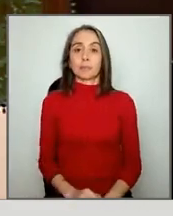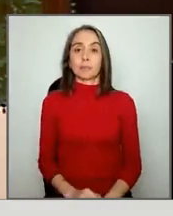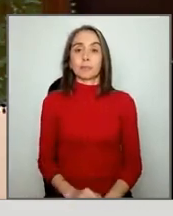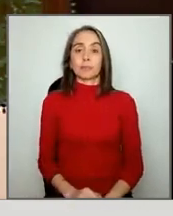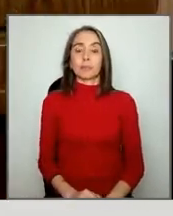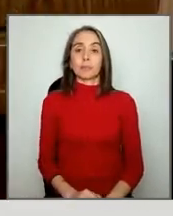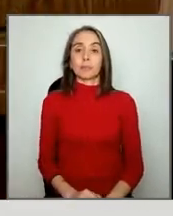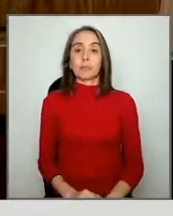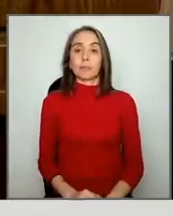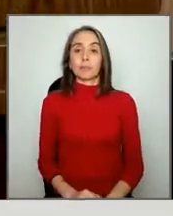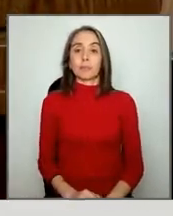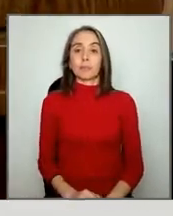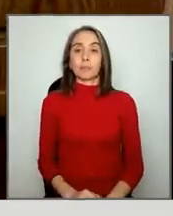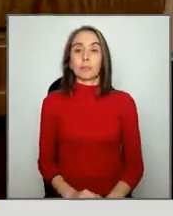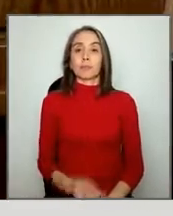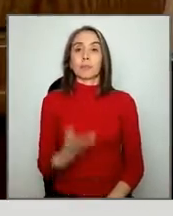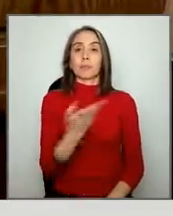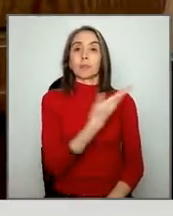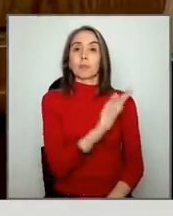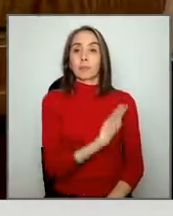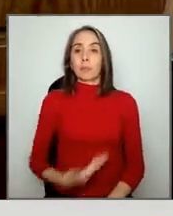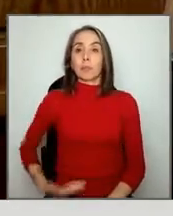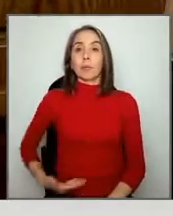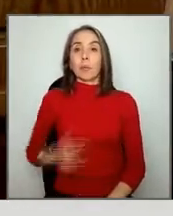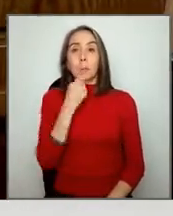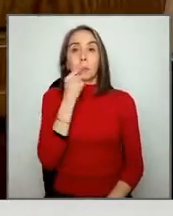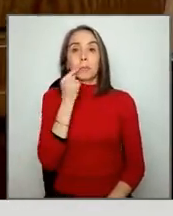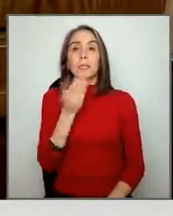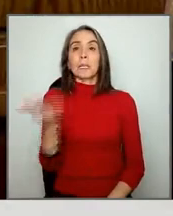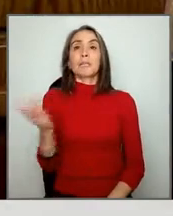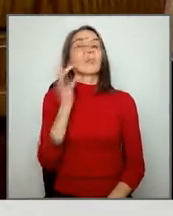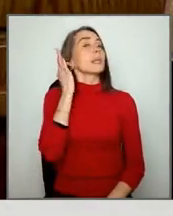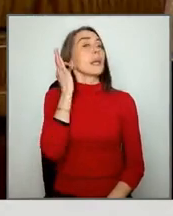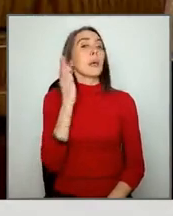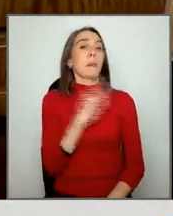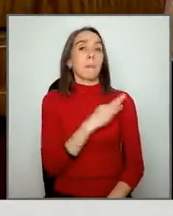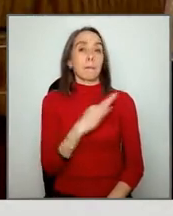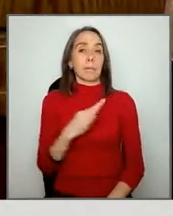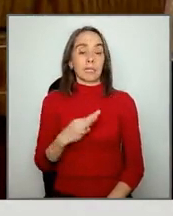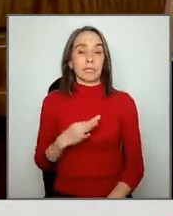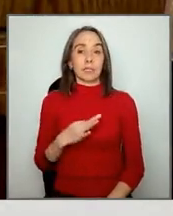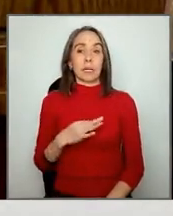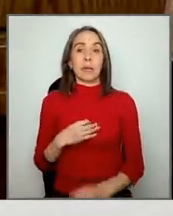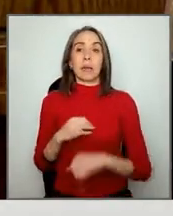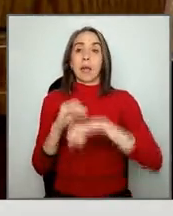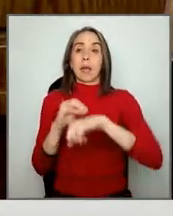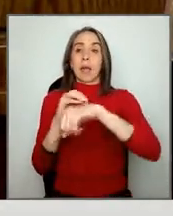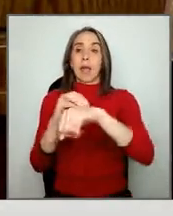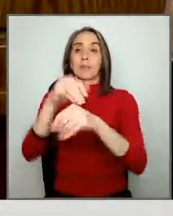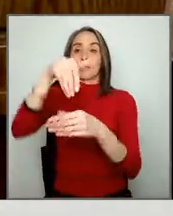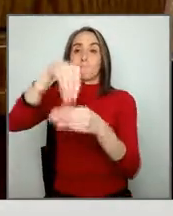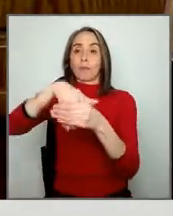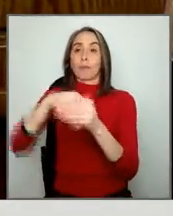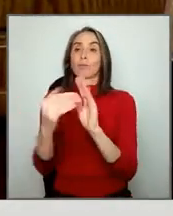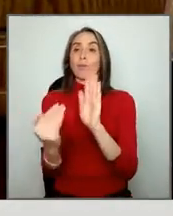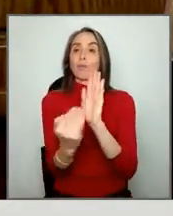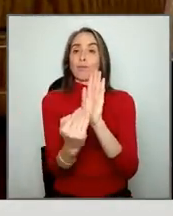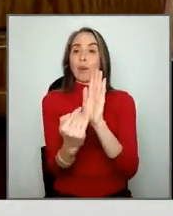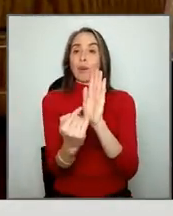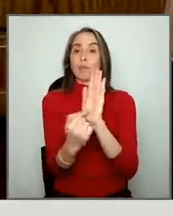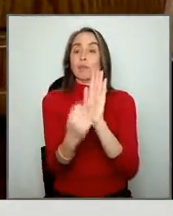estimado presidente estimada ministra desde ya anuncio Mi voto favorable a esta iniciativa